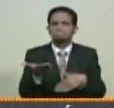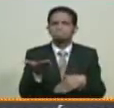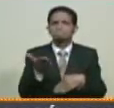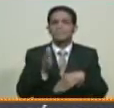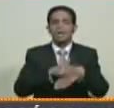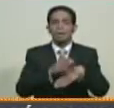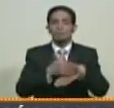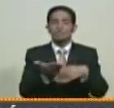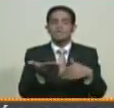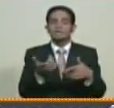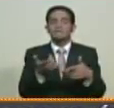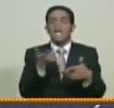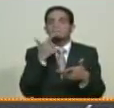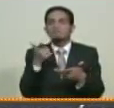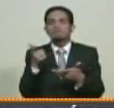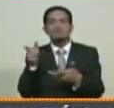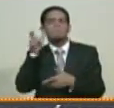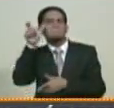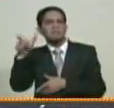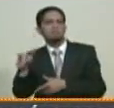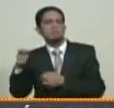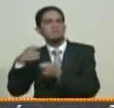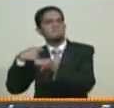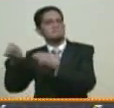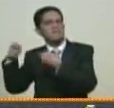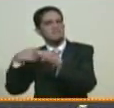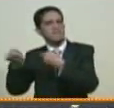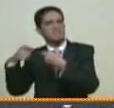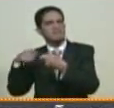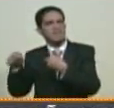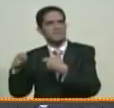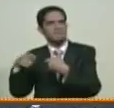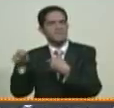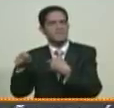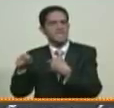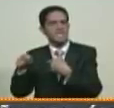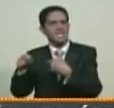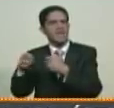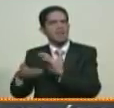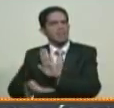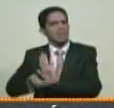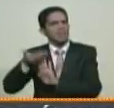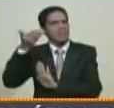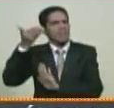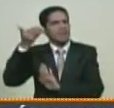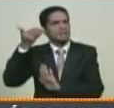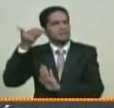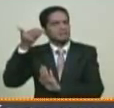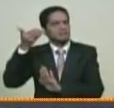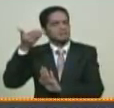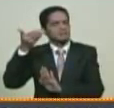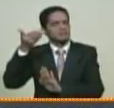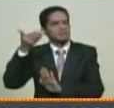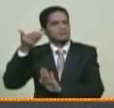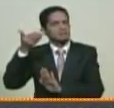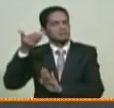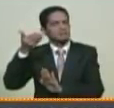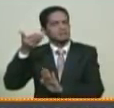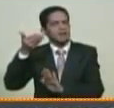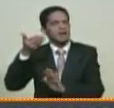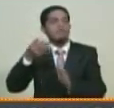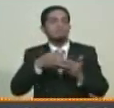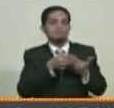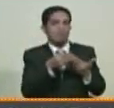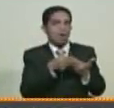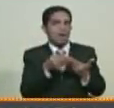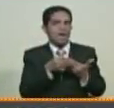reconociendo que hay una a que ellos hicieron una salvaje acción sobre la moneda venezolana y